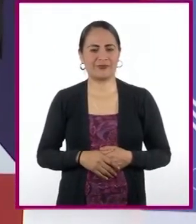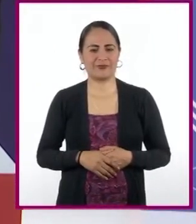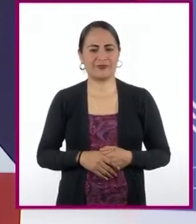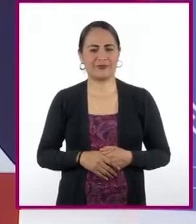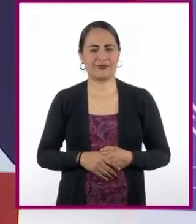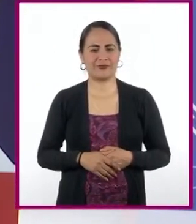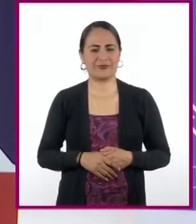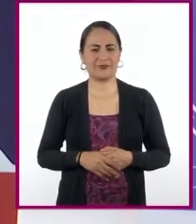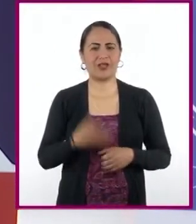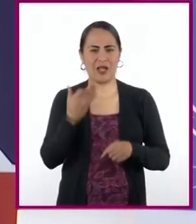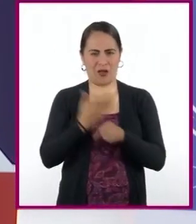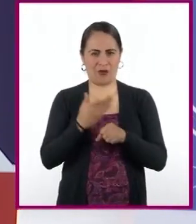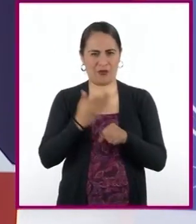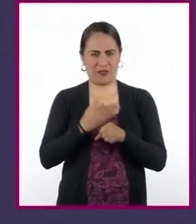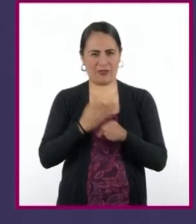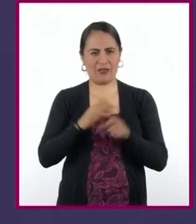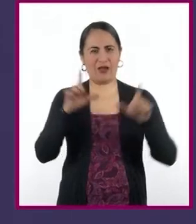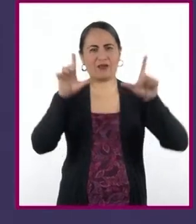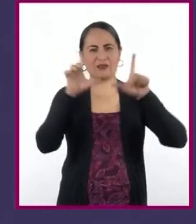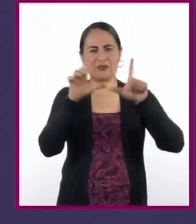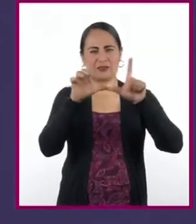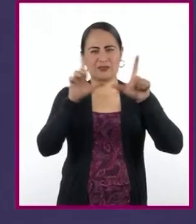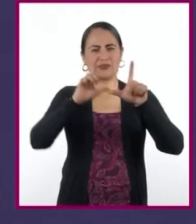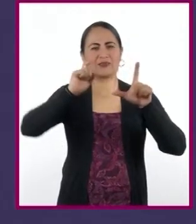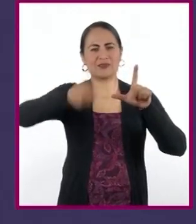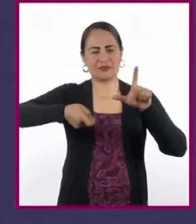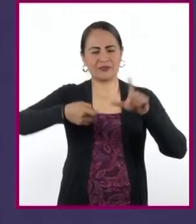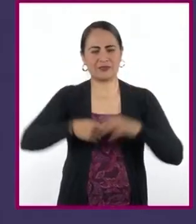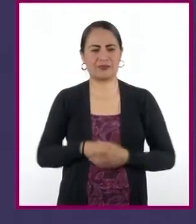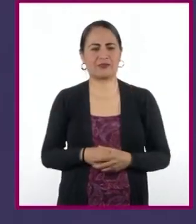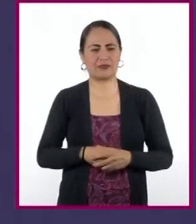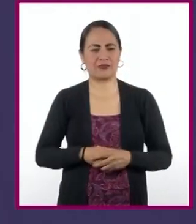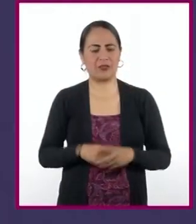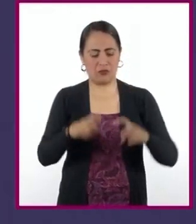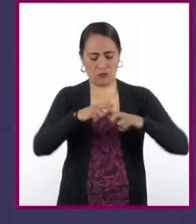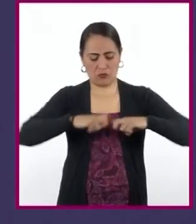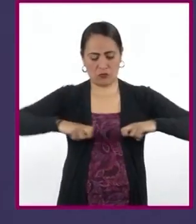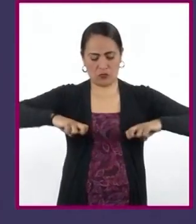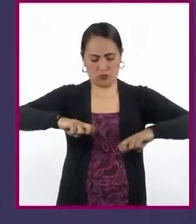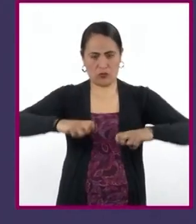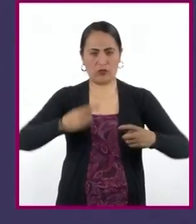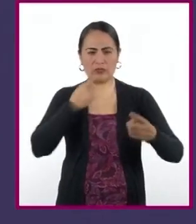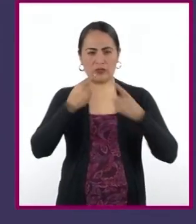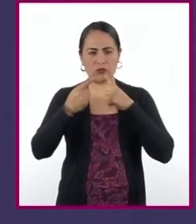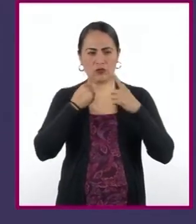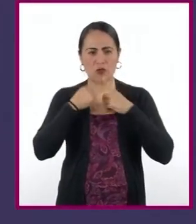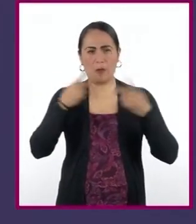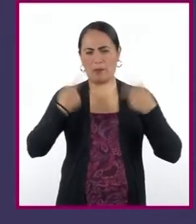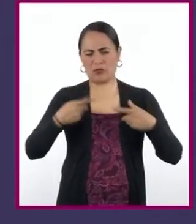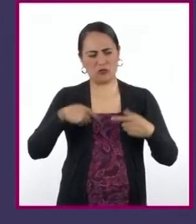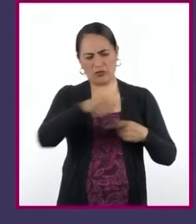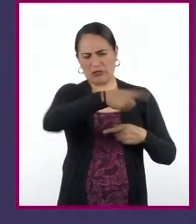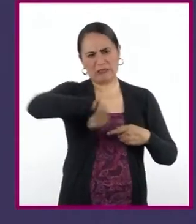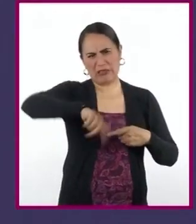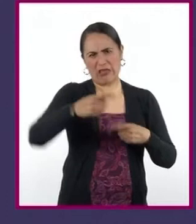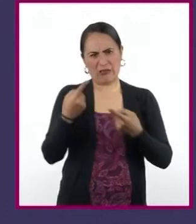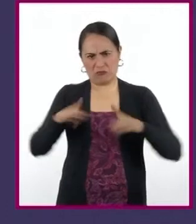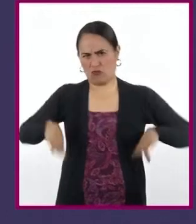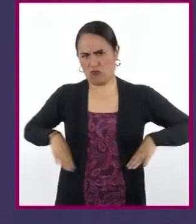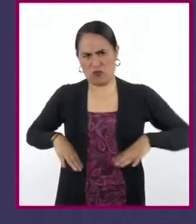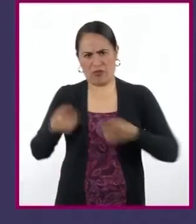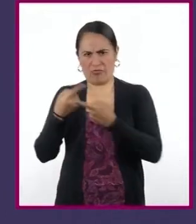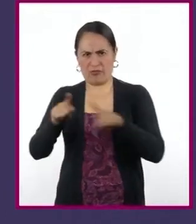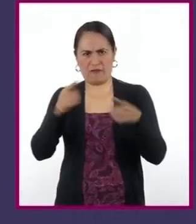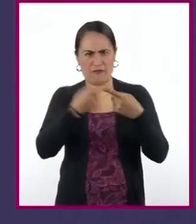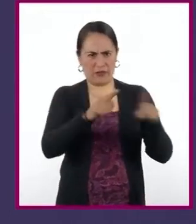Claro, a ver, vamos a ver. La tarjeta dice, el panel de discusión tiene un público variado, por lo que se necesita